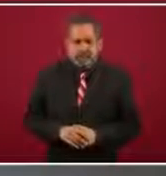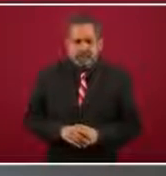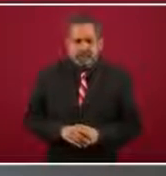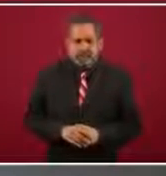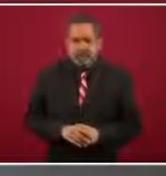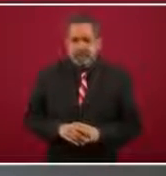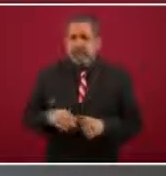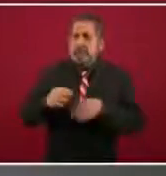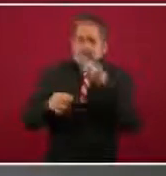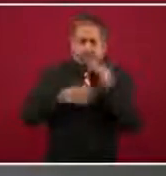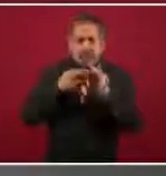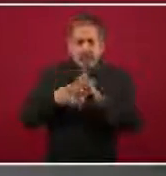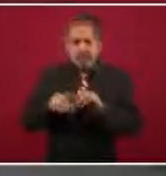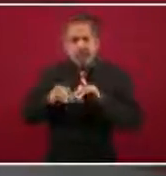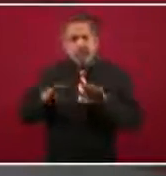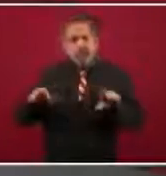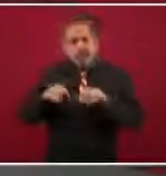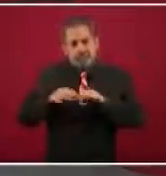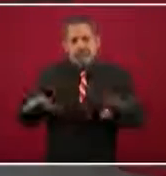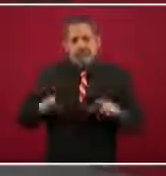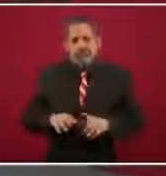este mensaje